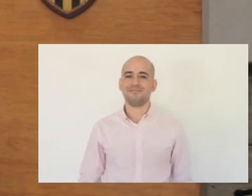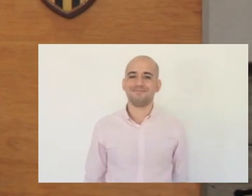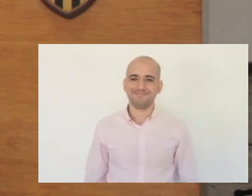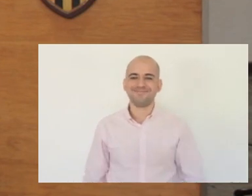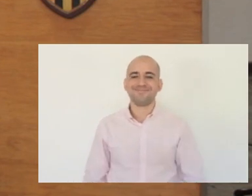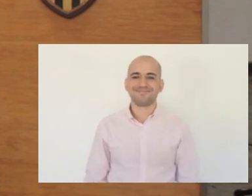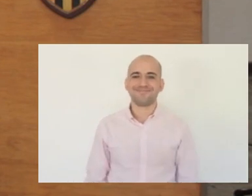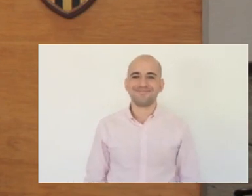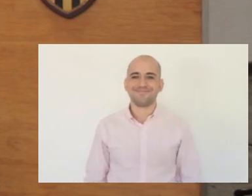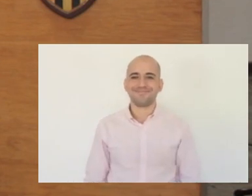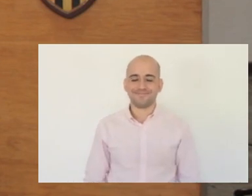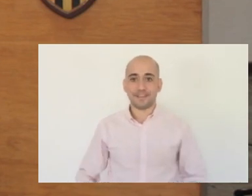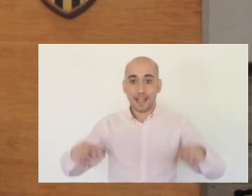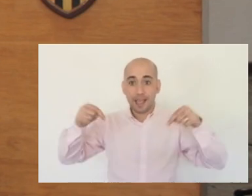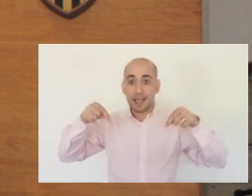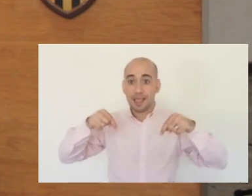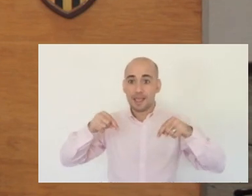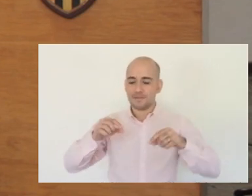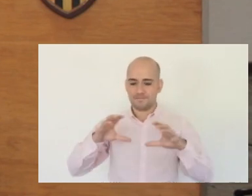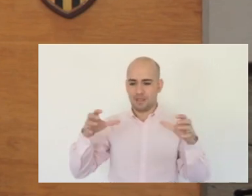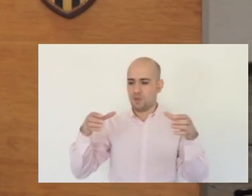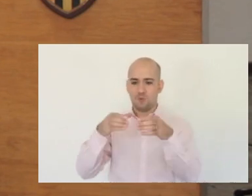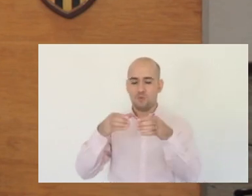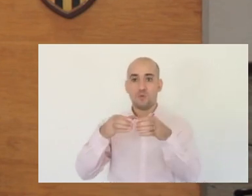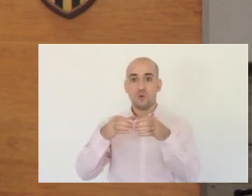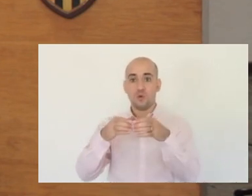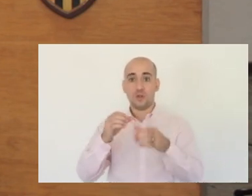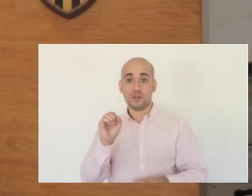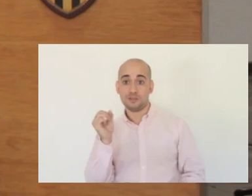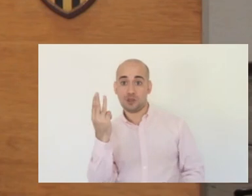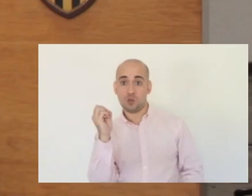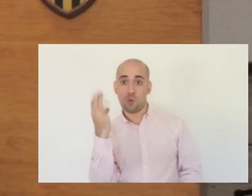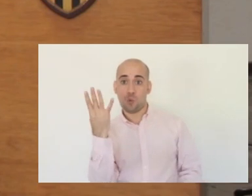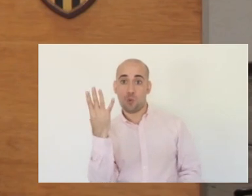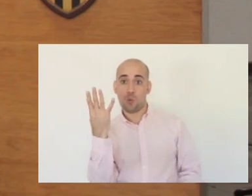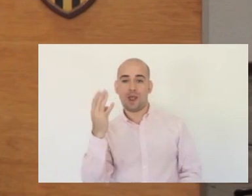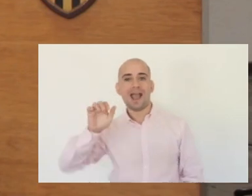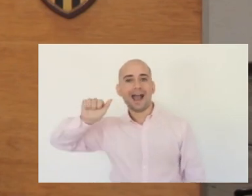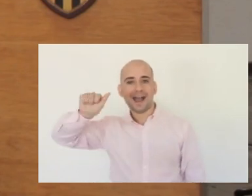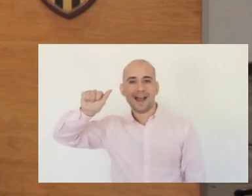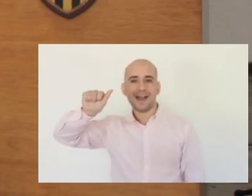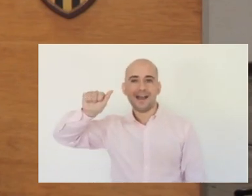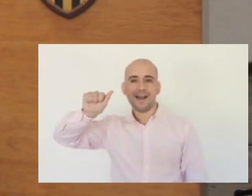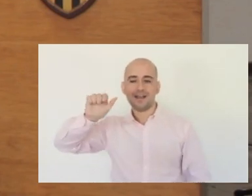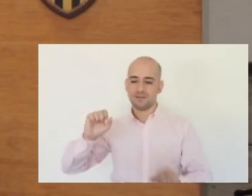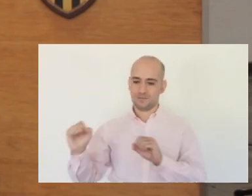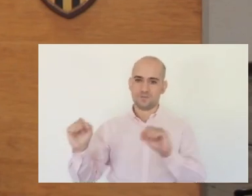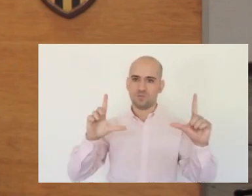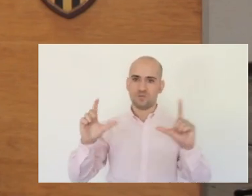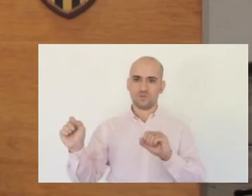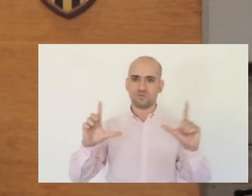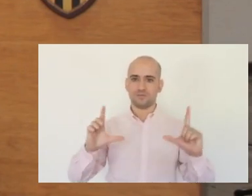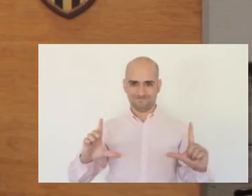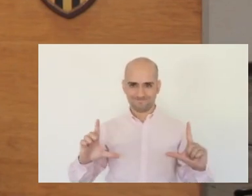las hijas de las ansias de vida que siente la misma vida. Reciben su licencia los alumnos y alumnas